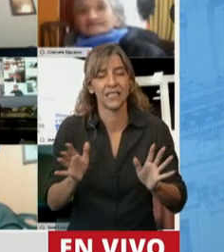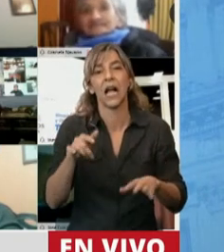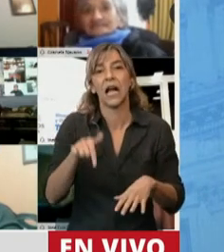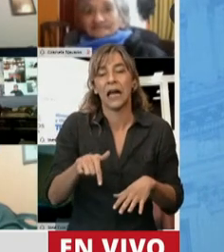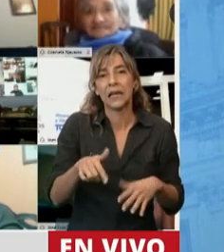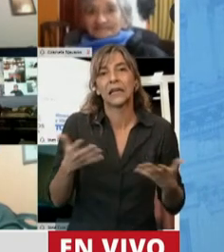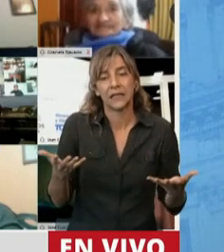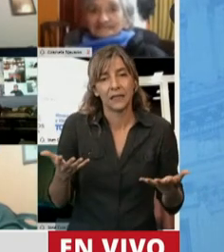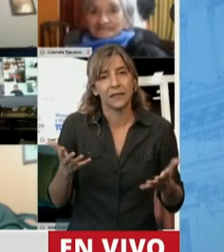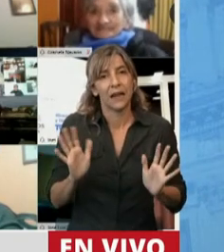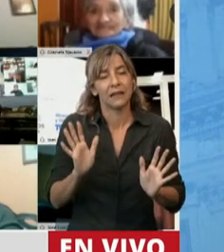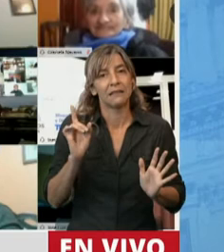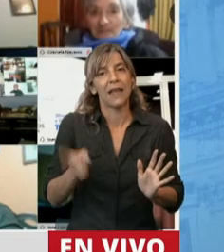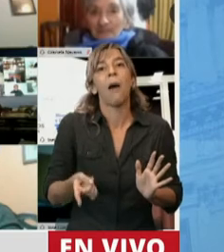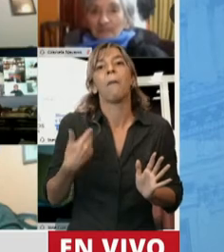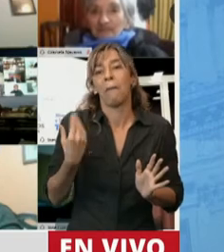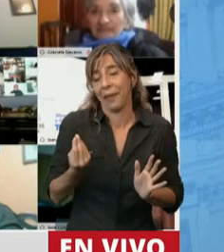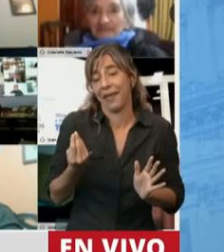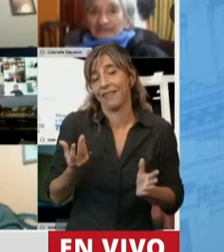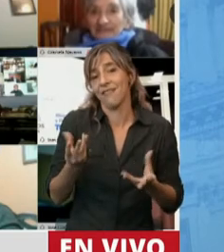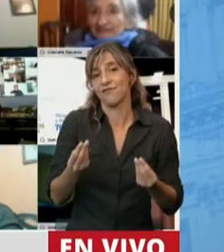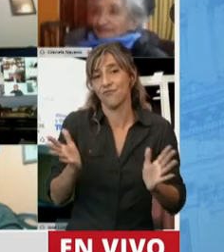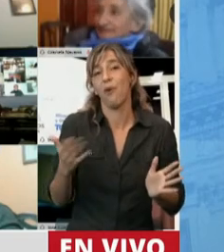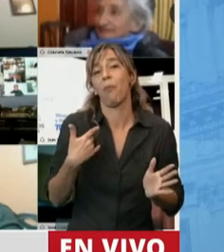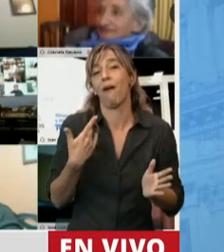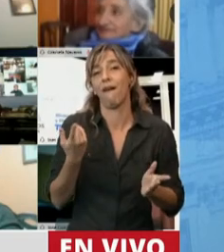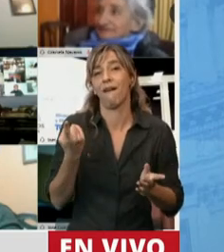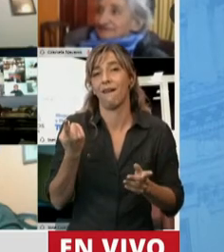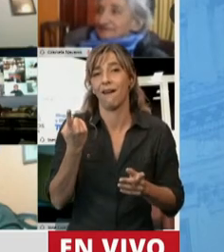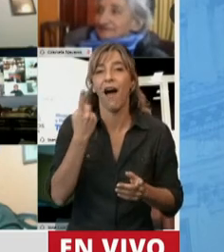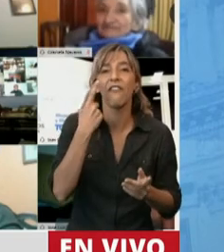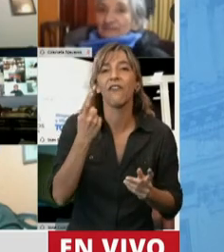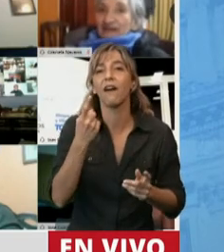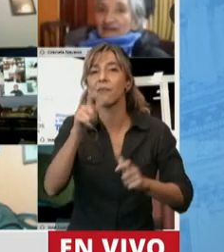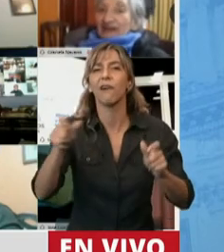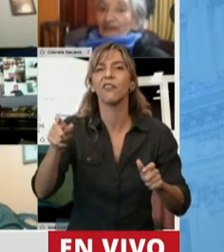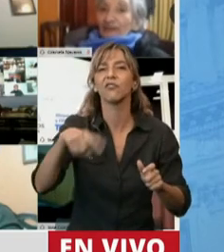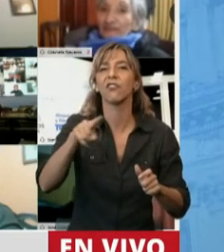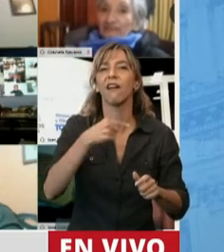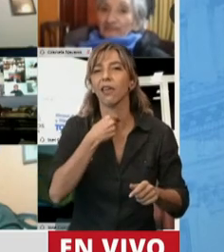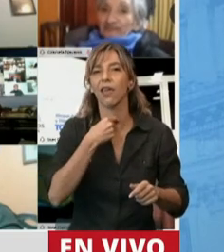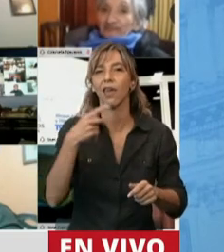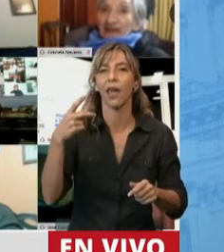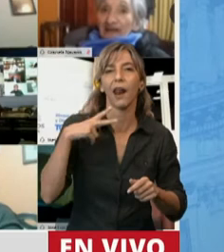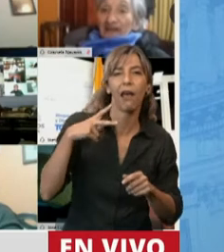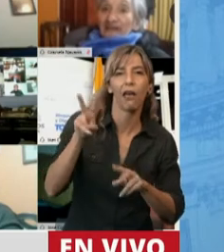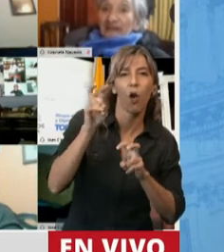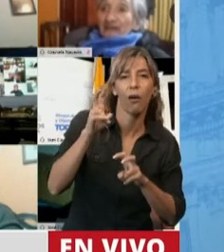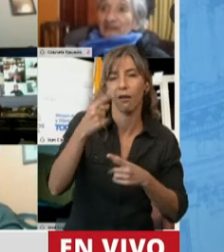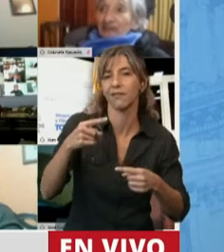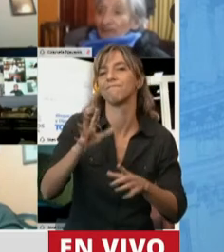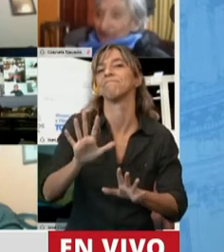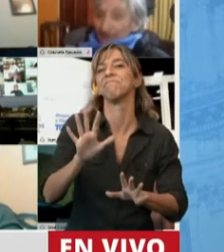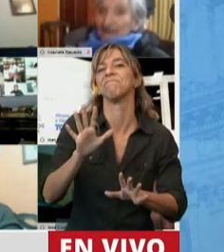aparezcan los mercaderes, los vivos, que lucran con la necesidad de la gente. Como sabemos, en varios países, incluso de la